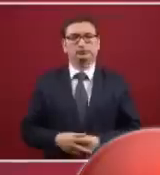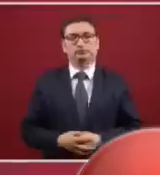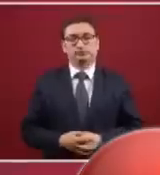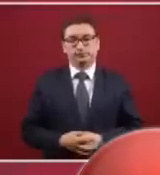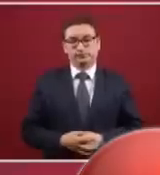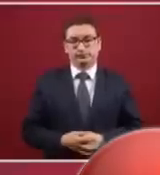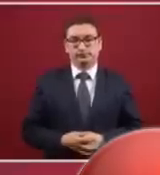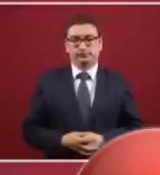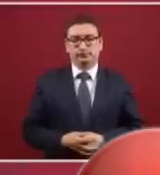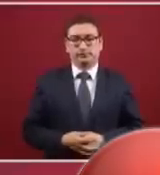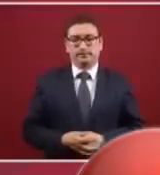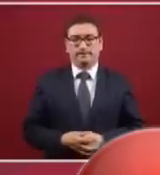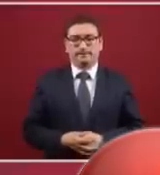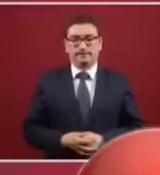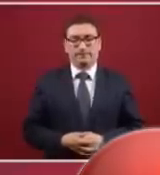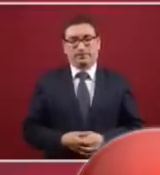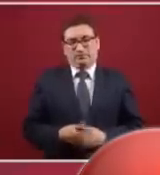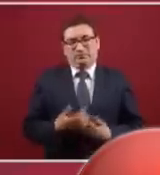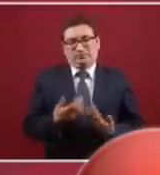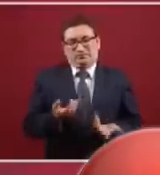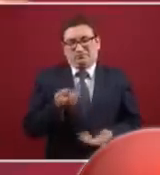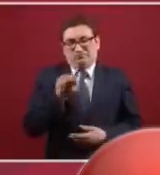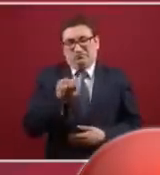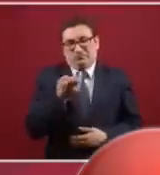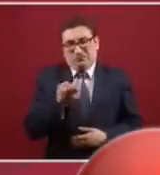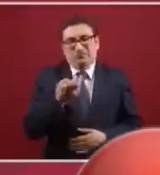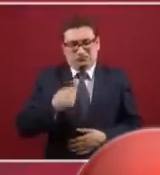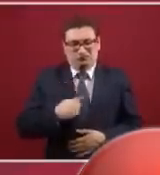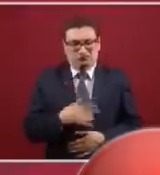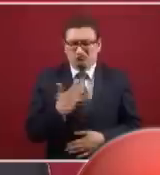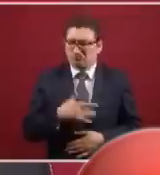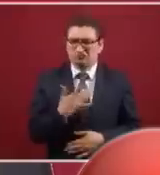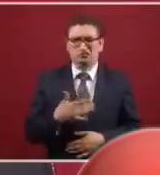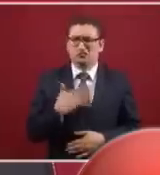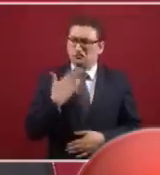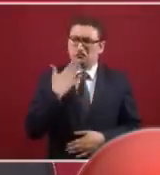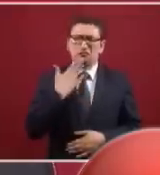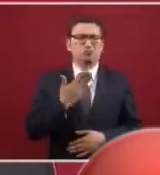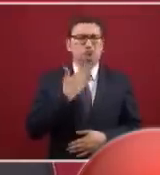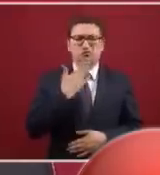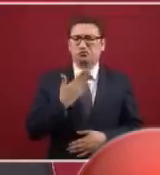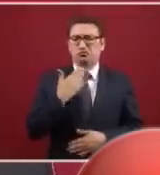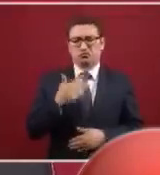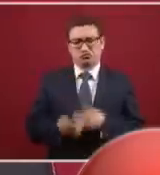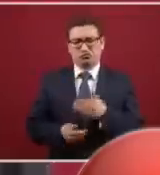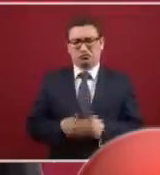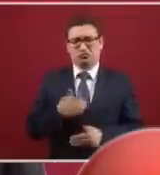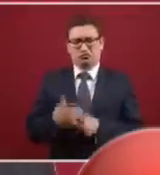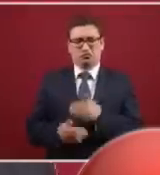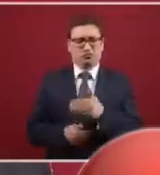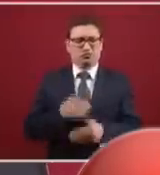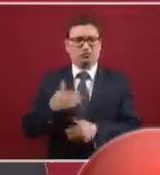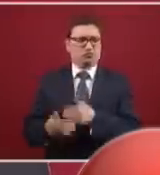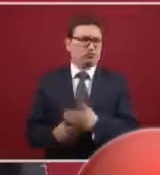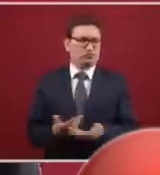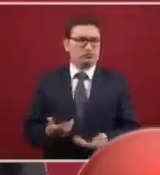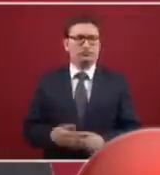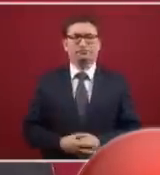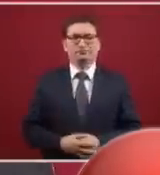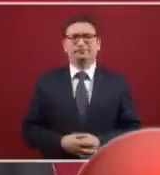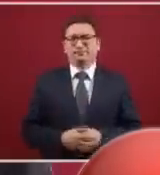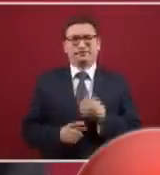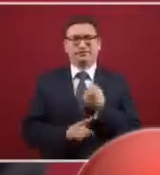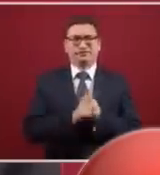Por eso yo siento que vamos muy bien, no ha habido